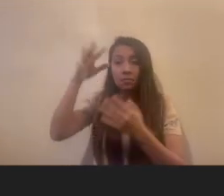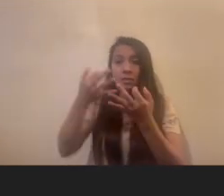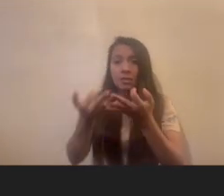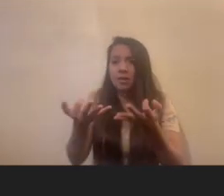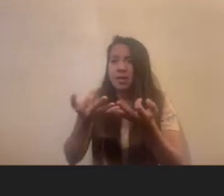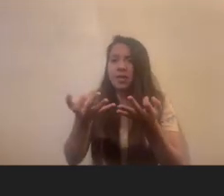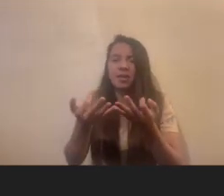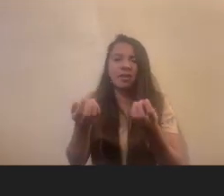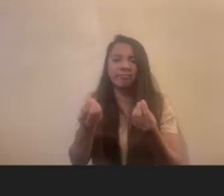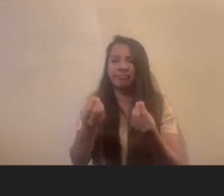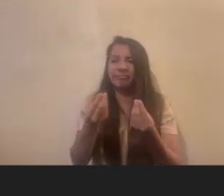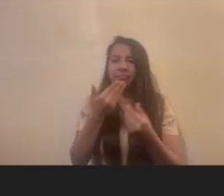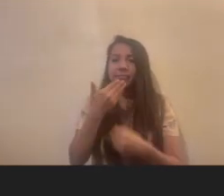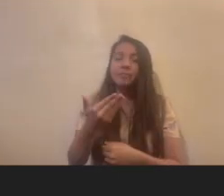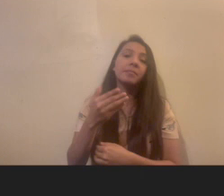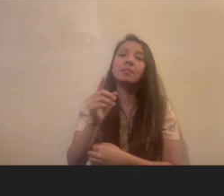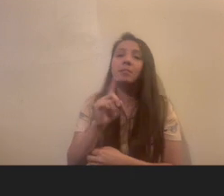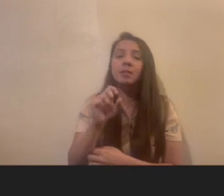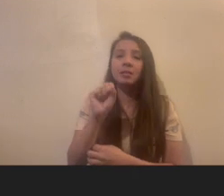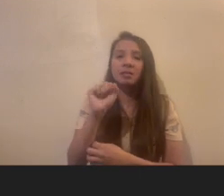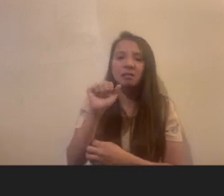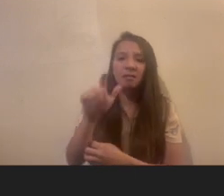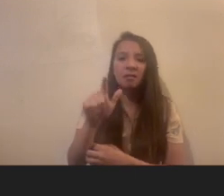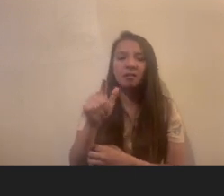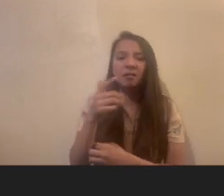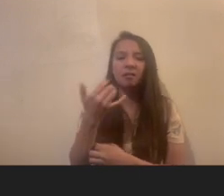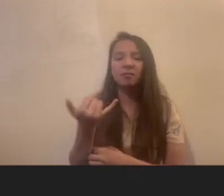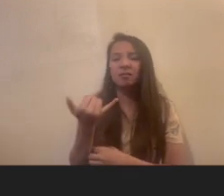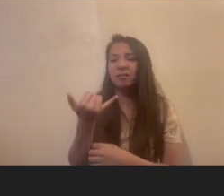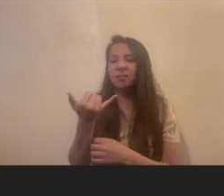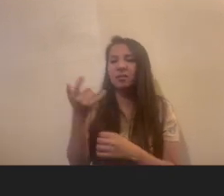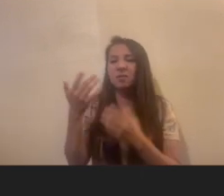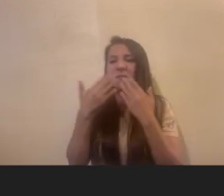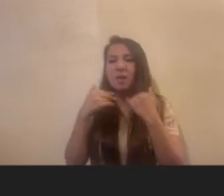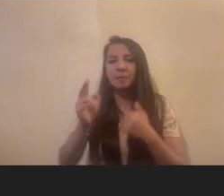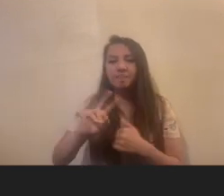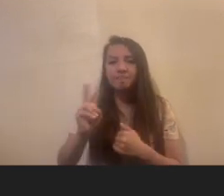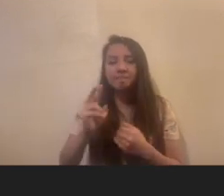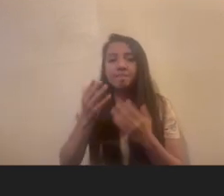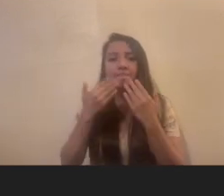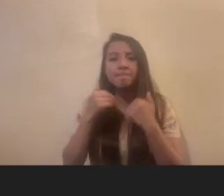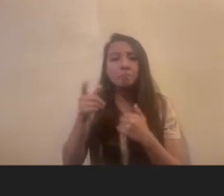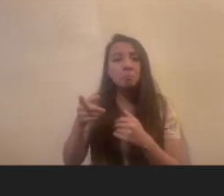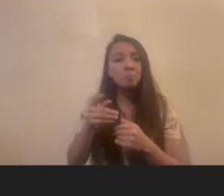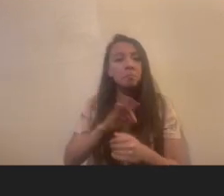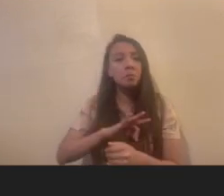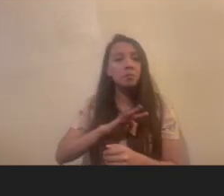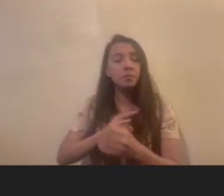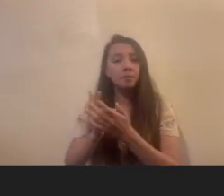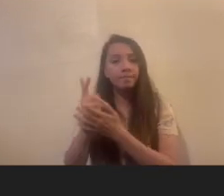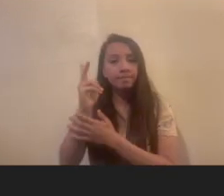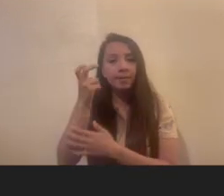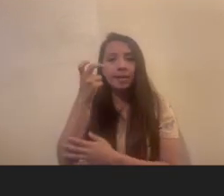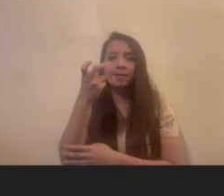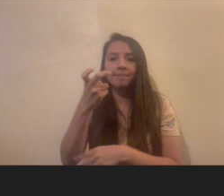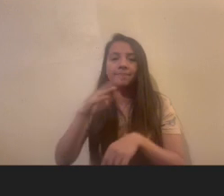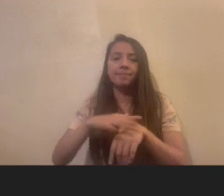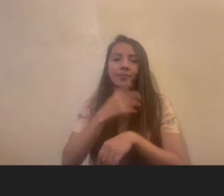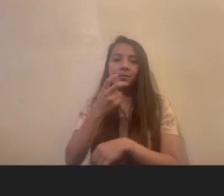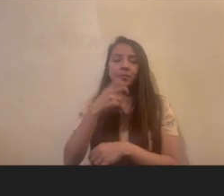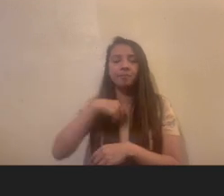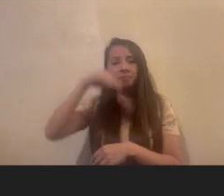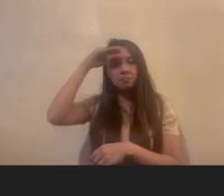salinos y empobrecidos orgánicamente, y una amplitud térmica muy grande, como dijo Marínez. Entonces pensamos que de